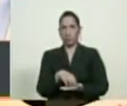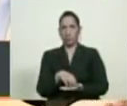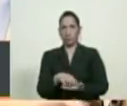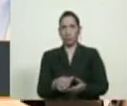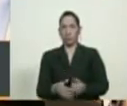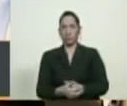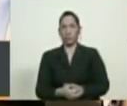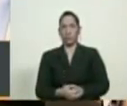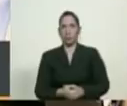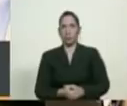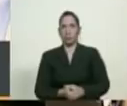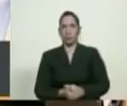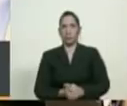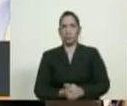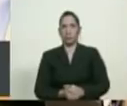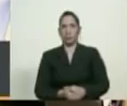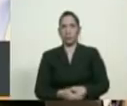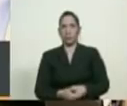casos también.